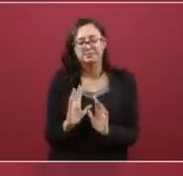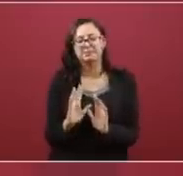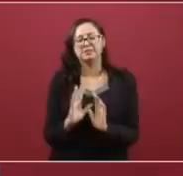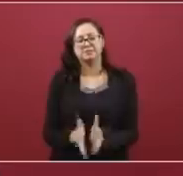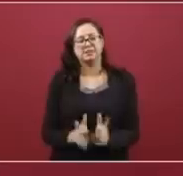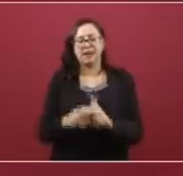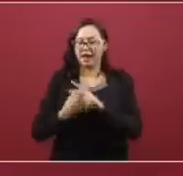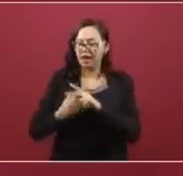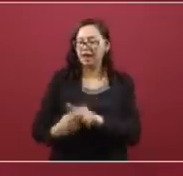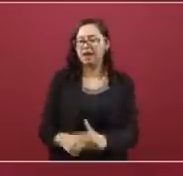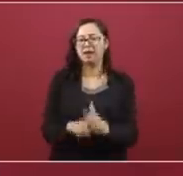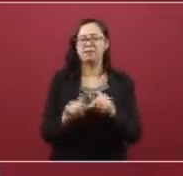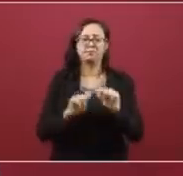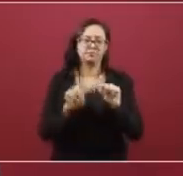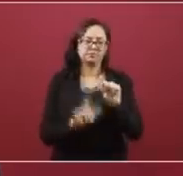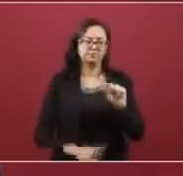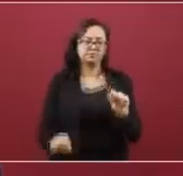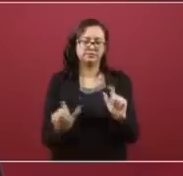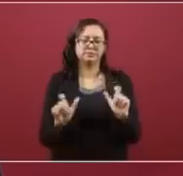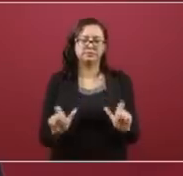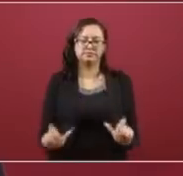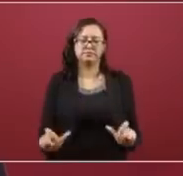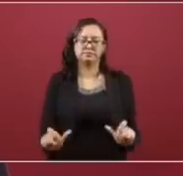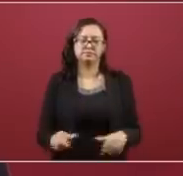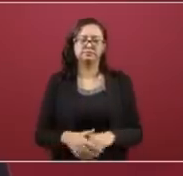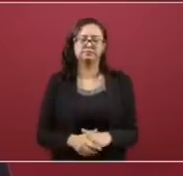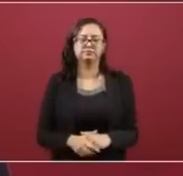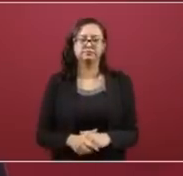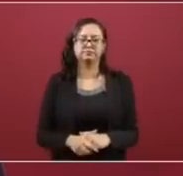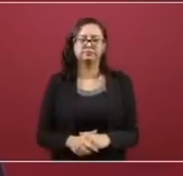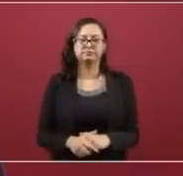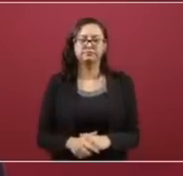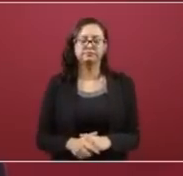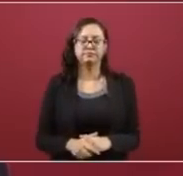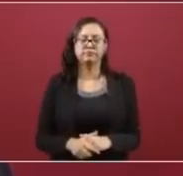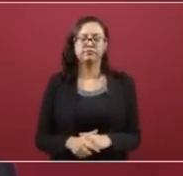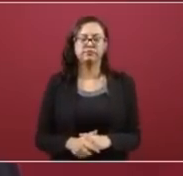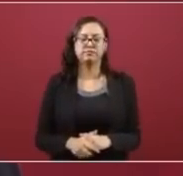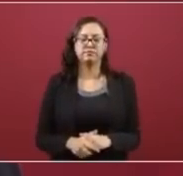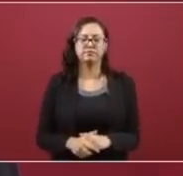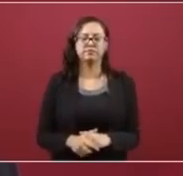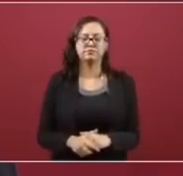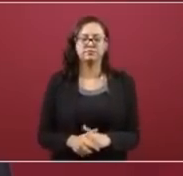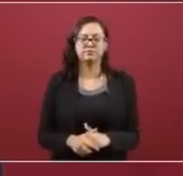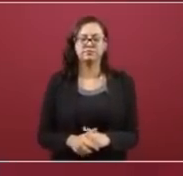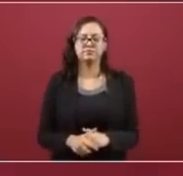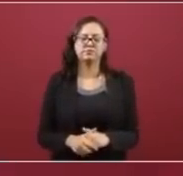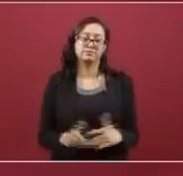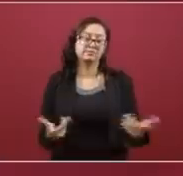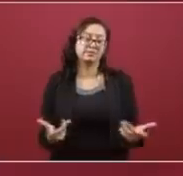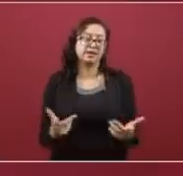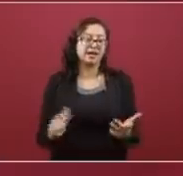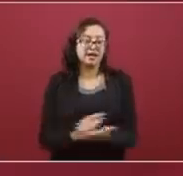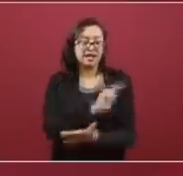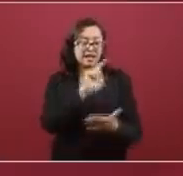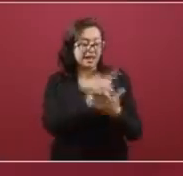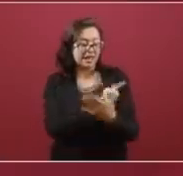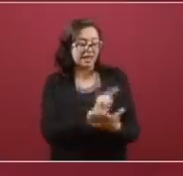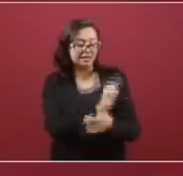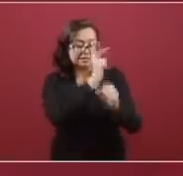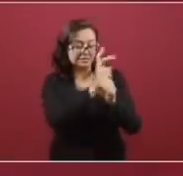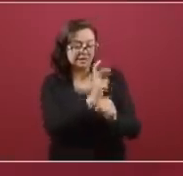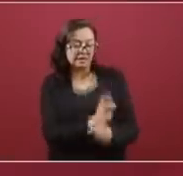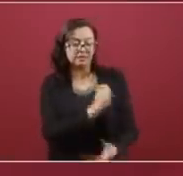Guardia Nacional, porque falta que se aprueben estas leyes secundarias